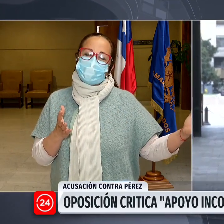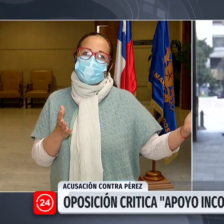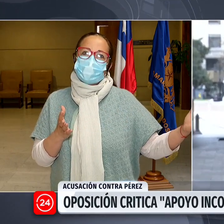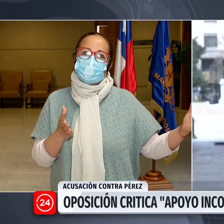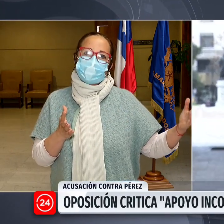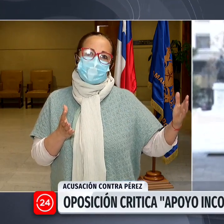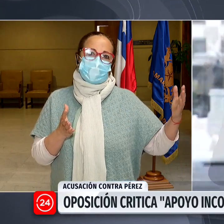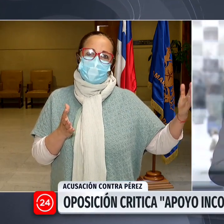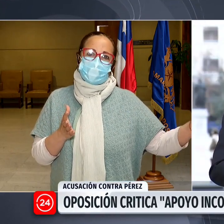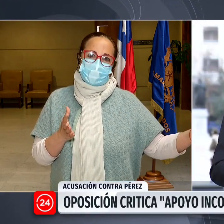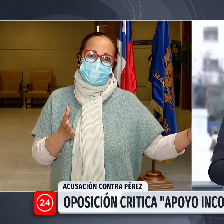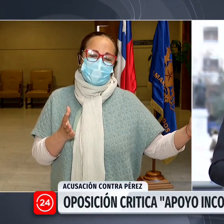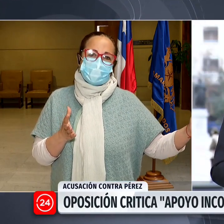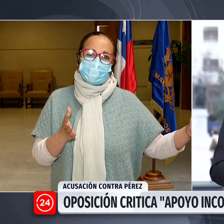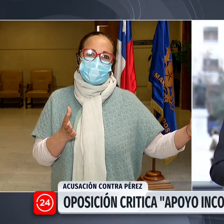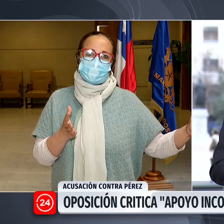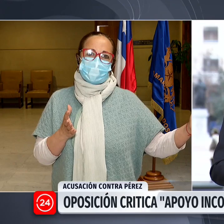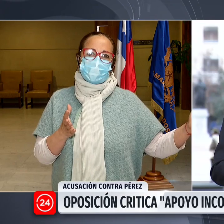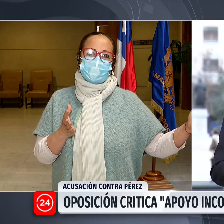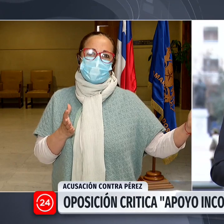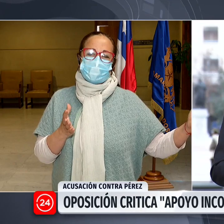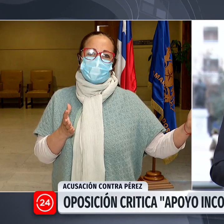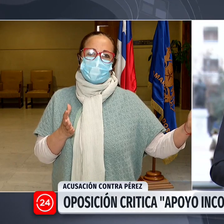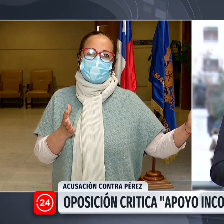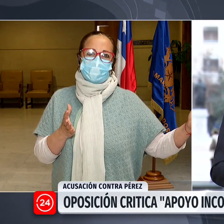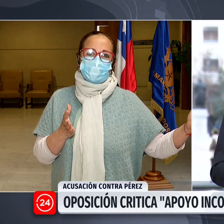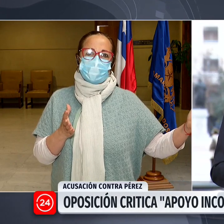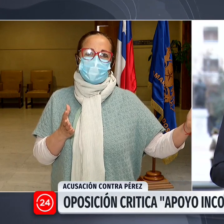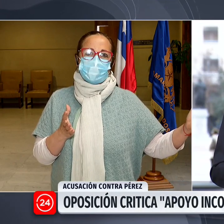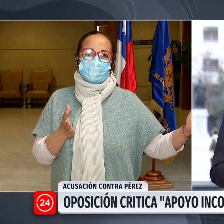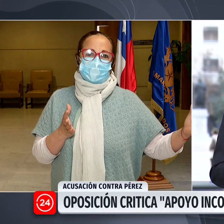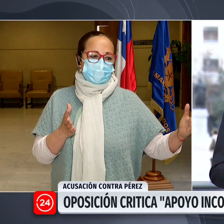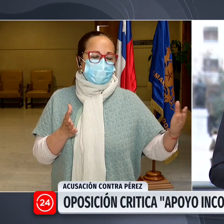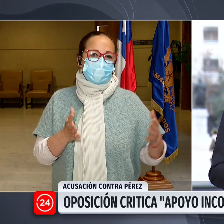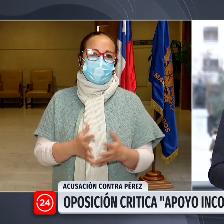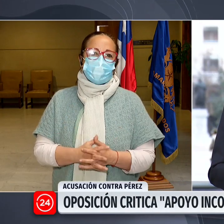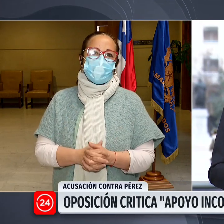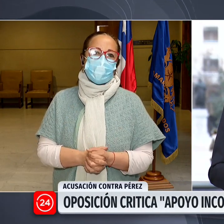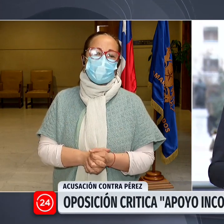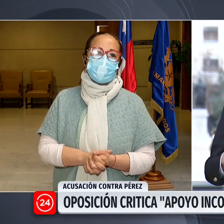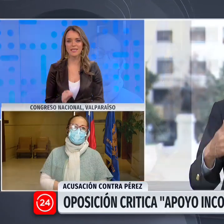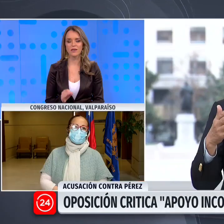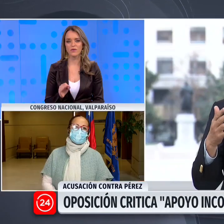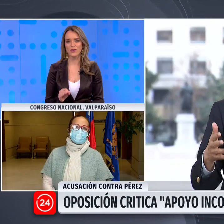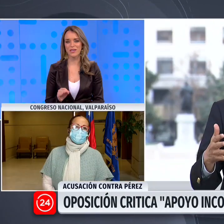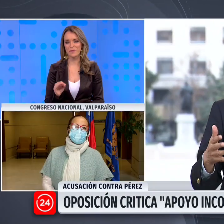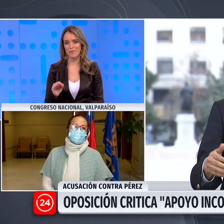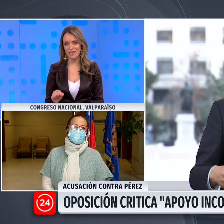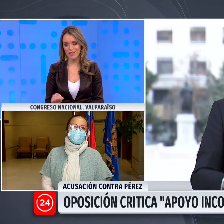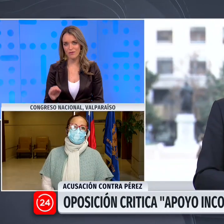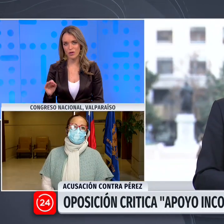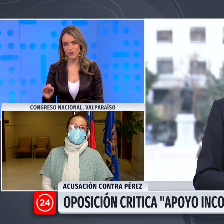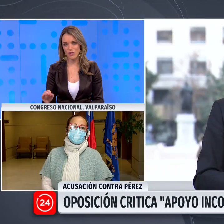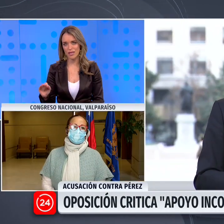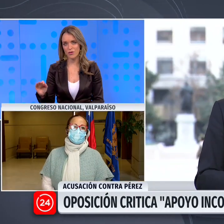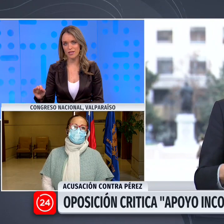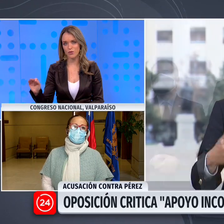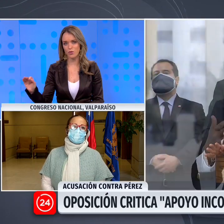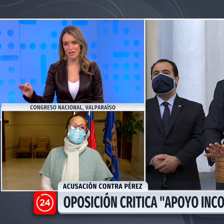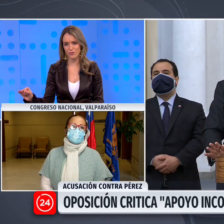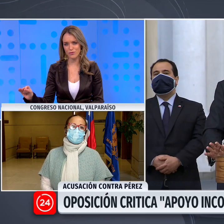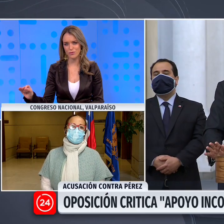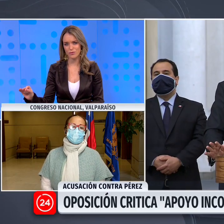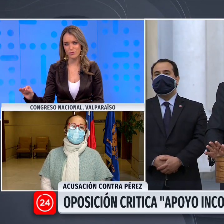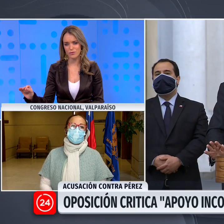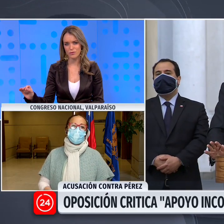visto lamentablemente constantemente en este gobierno. Déjeme entenderle bien, diputada. ¿Usted dice que el gobierno respalda las violaciones a los